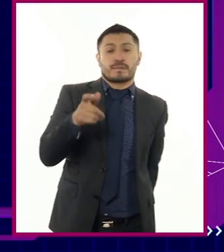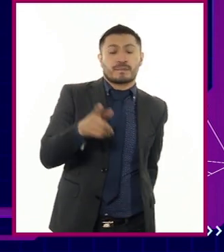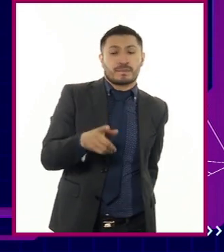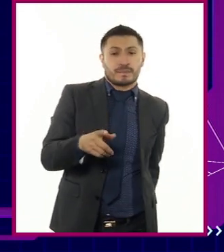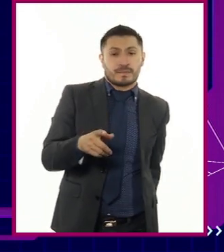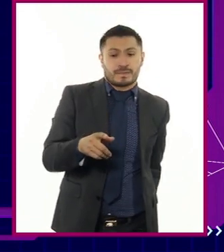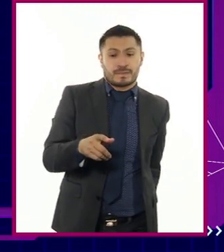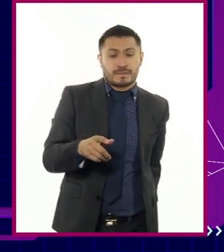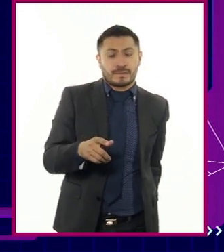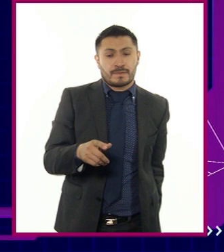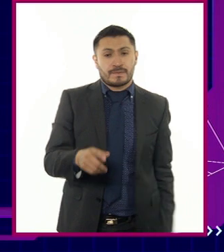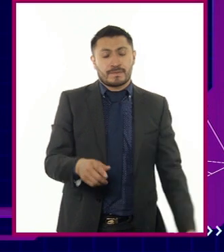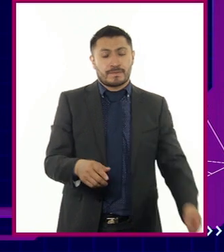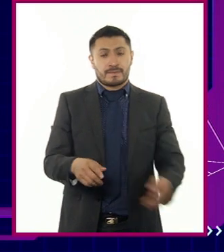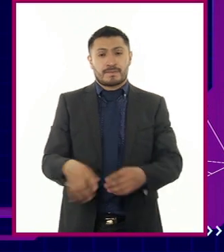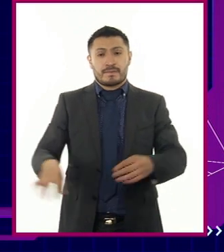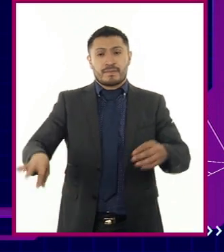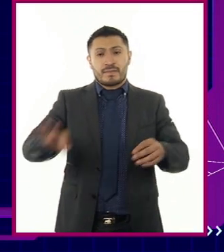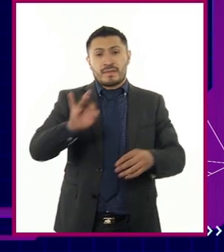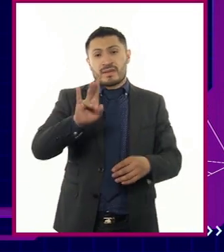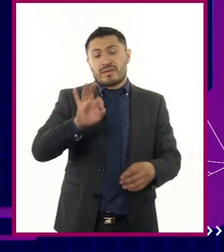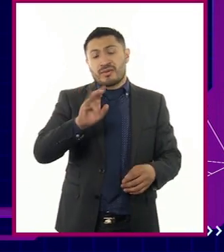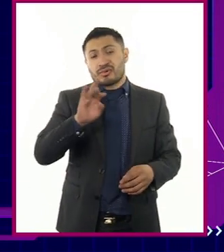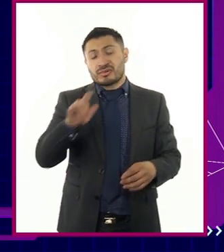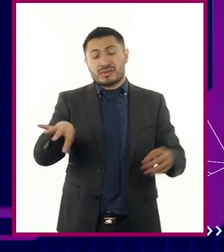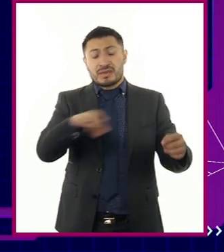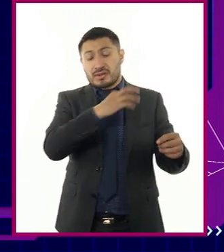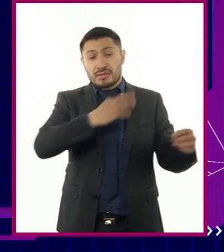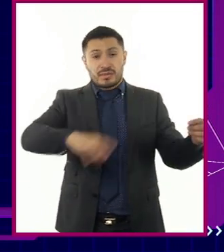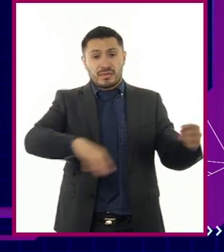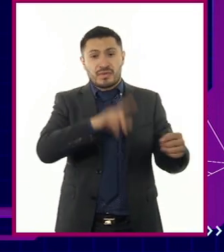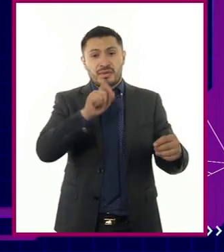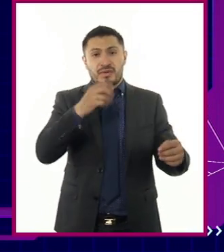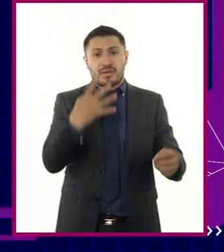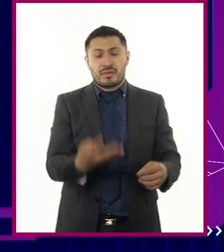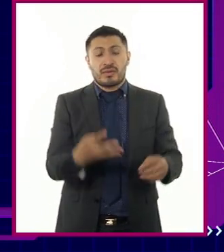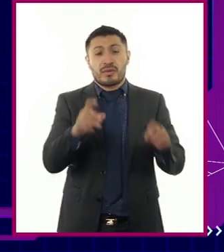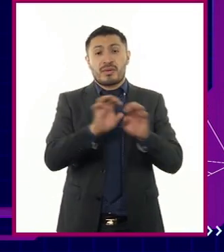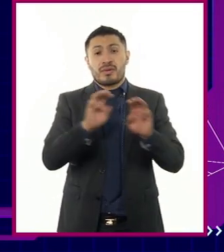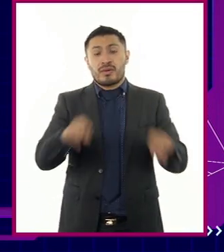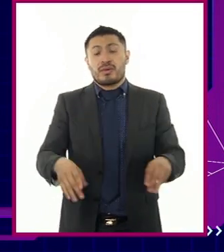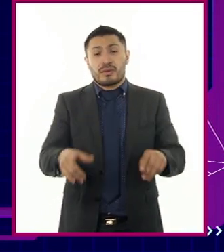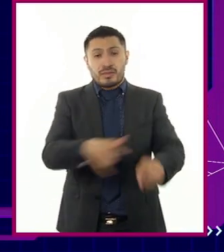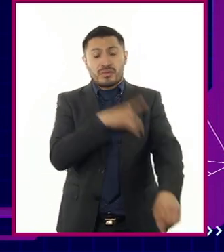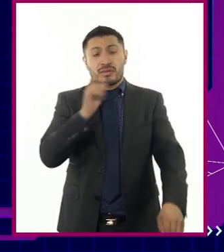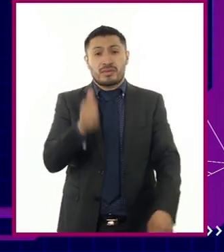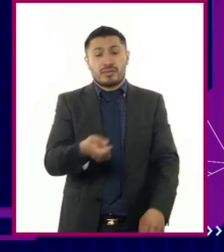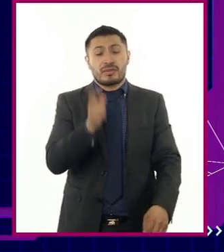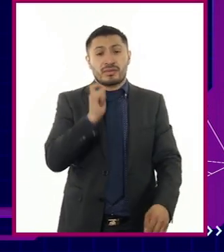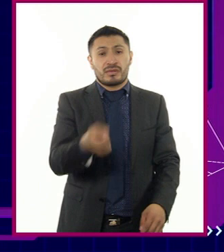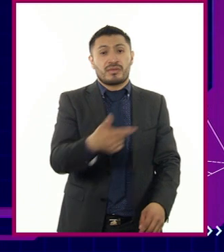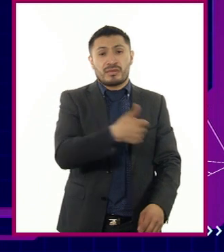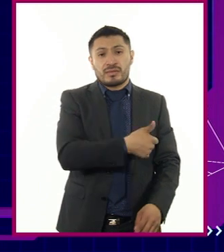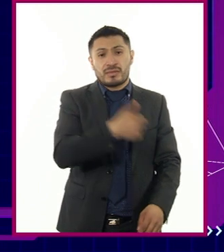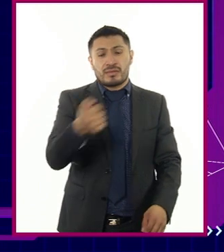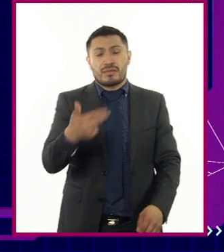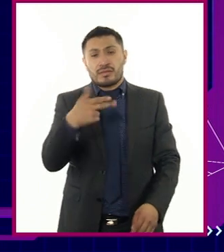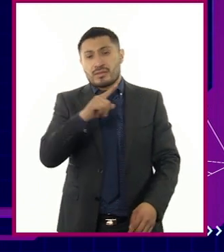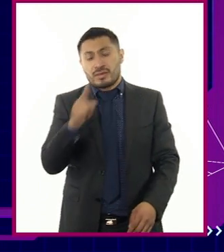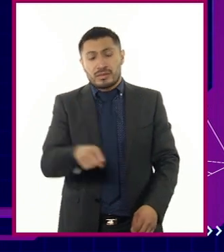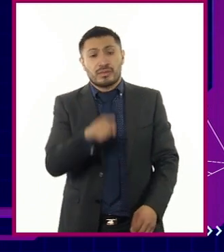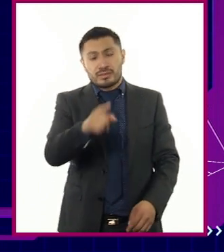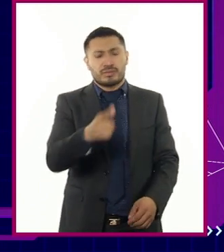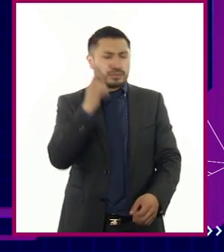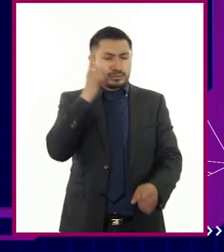la frecuencia de una cuerda de violín de 24 centímetros de longitud es de 600 Hz. Como seguramente ya notaron,